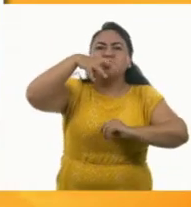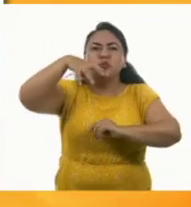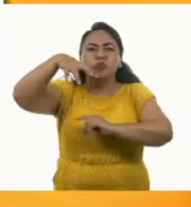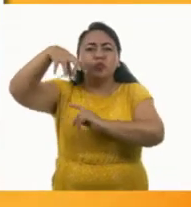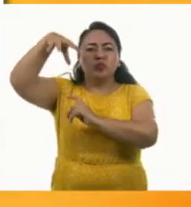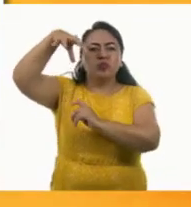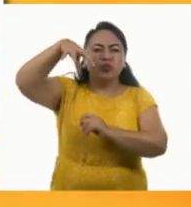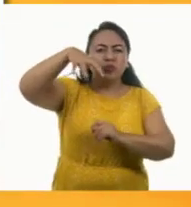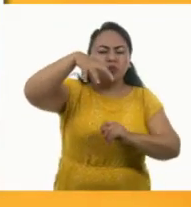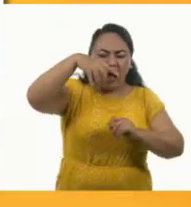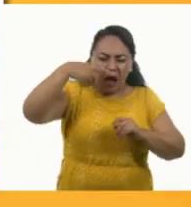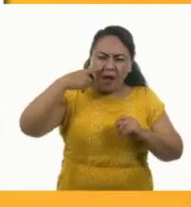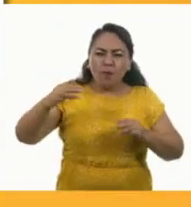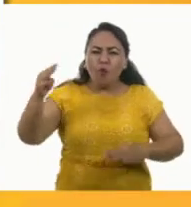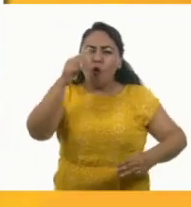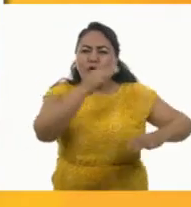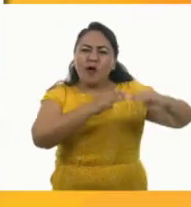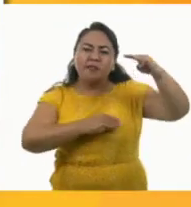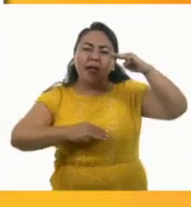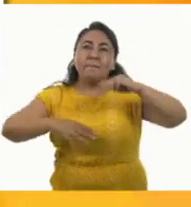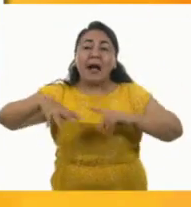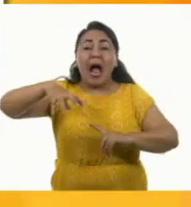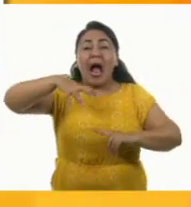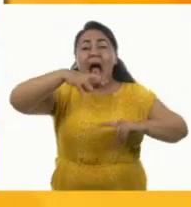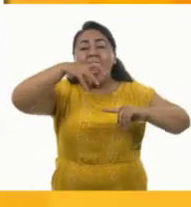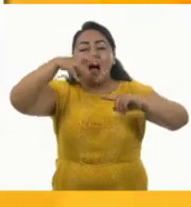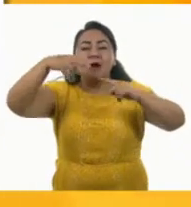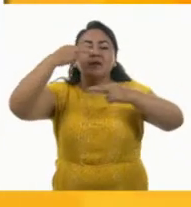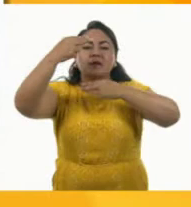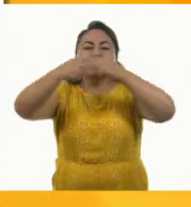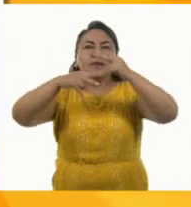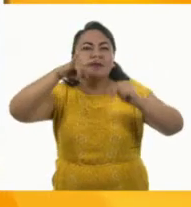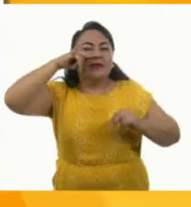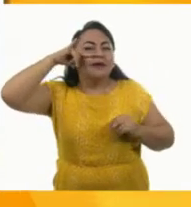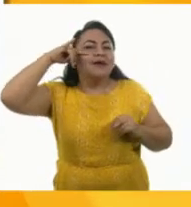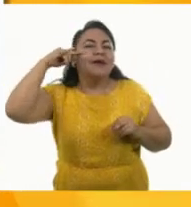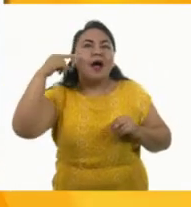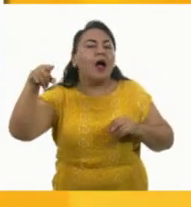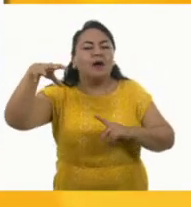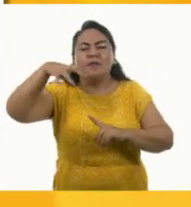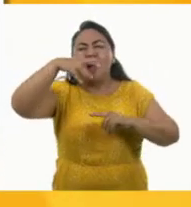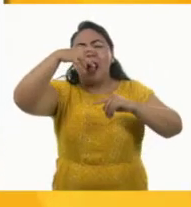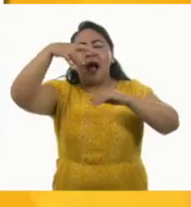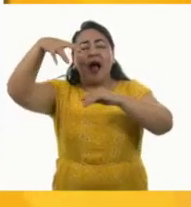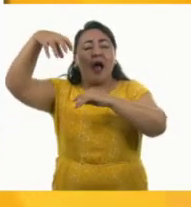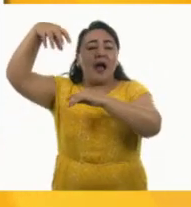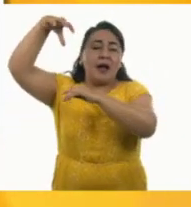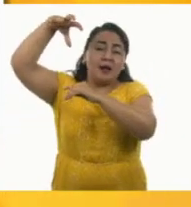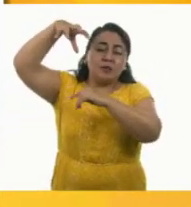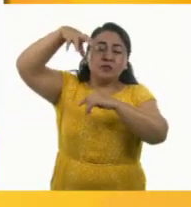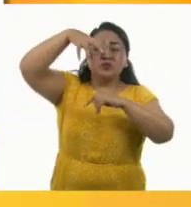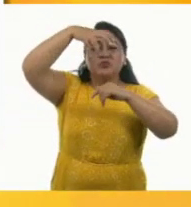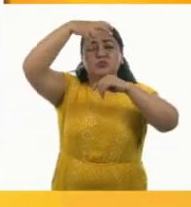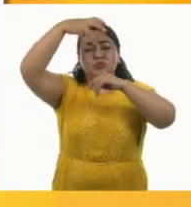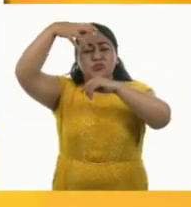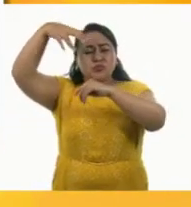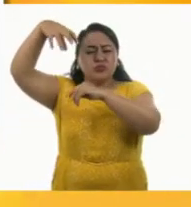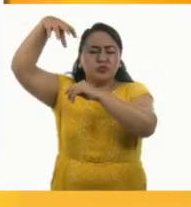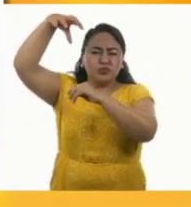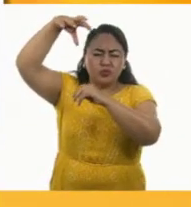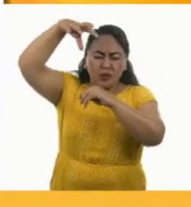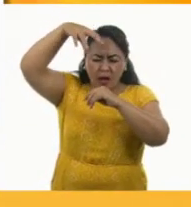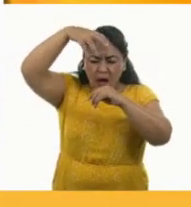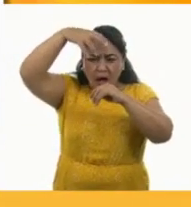cimas de incontables montañas que la niebla escondía. Voló tan alto que Elías